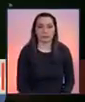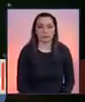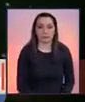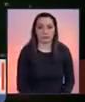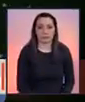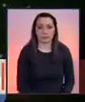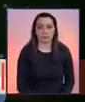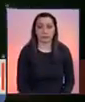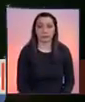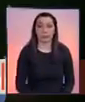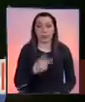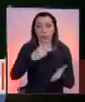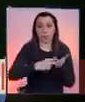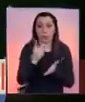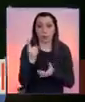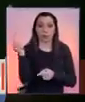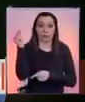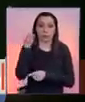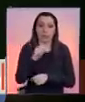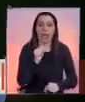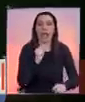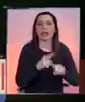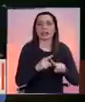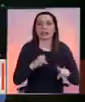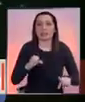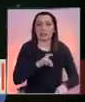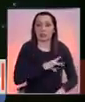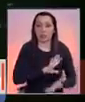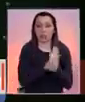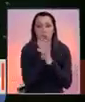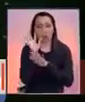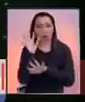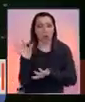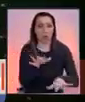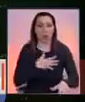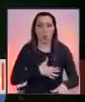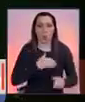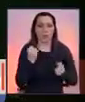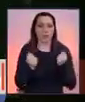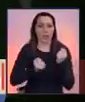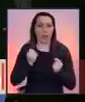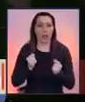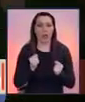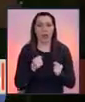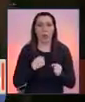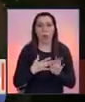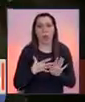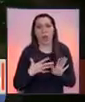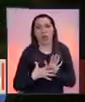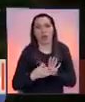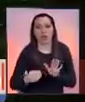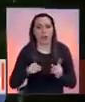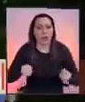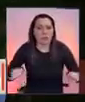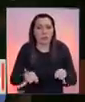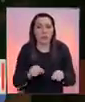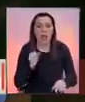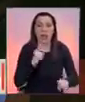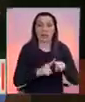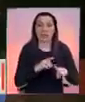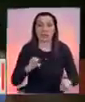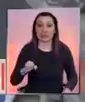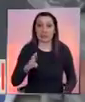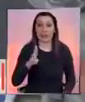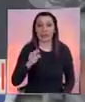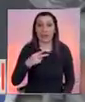En 2001 llegó el Che a Chile. Fue todo un fenómeno. Todo el país bailando este pegajoso ritmo. Che Bahía fue el primer